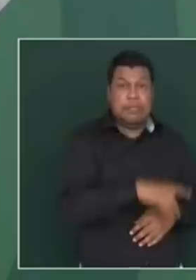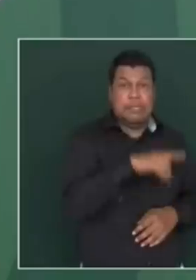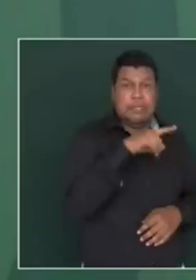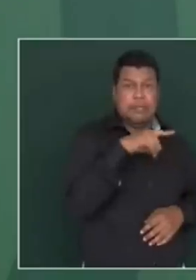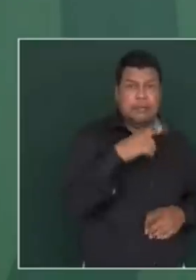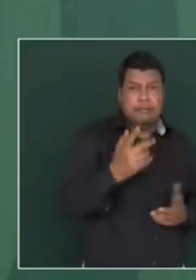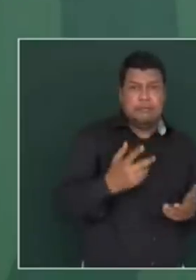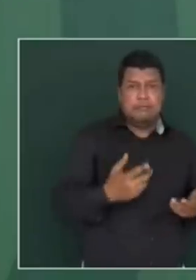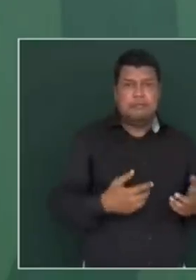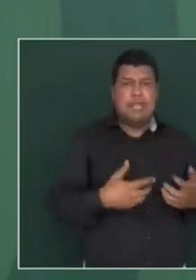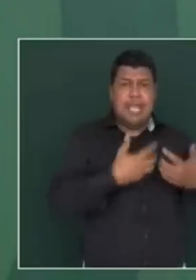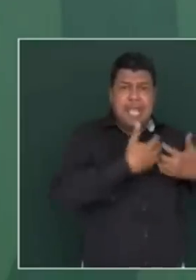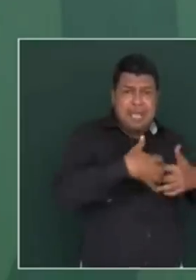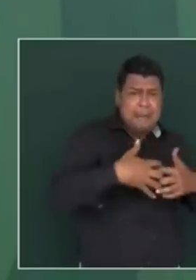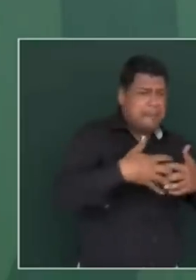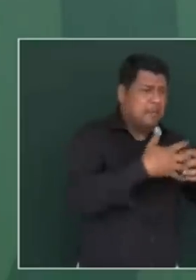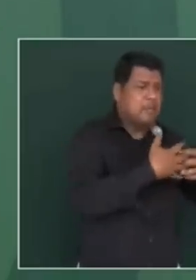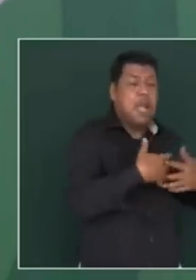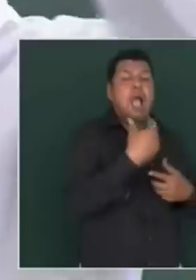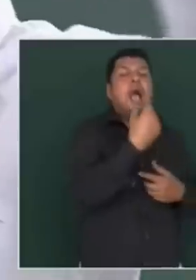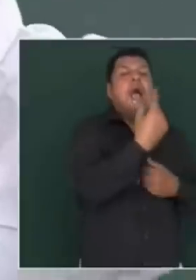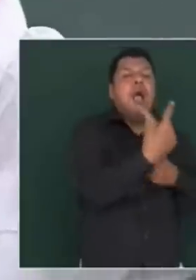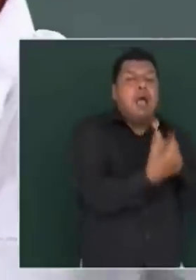y de algunos empresarios